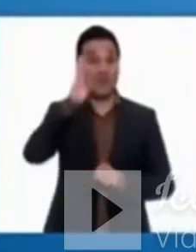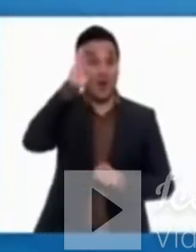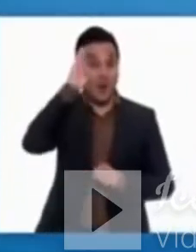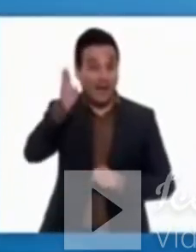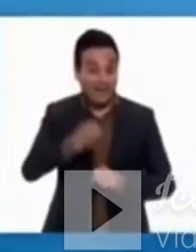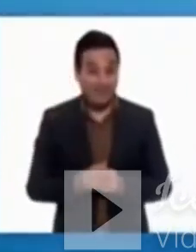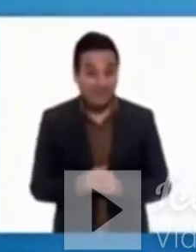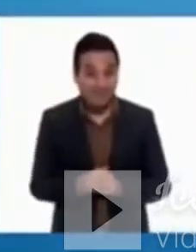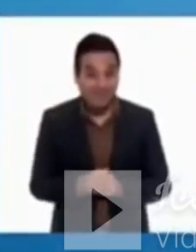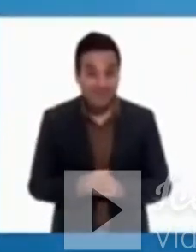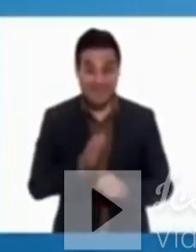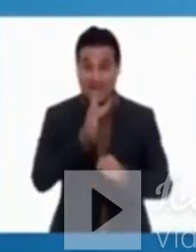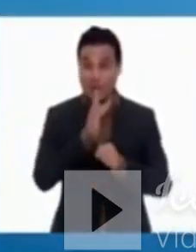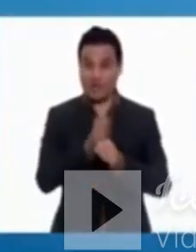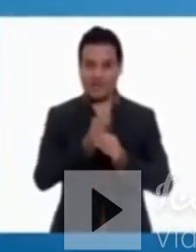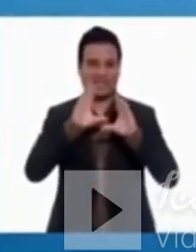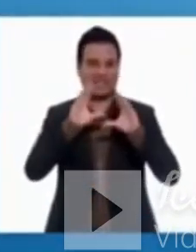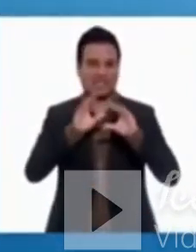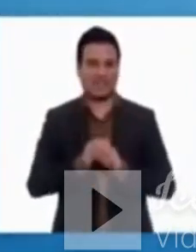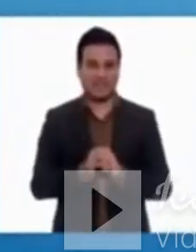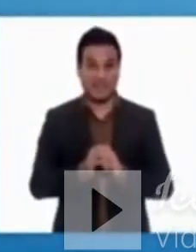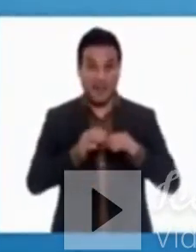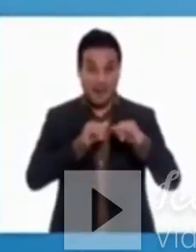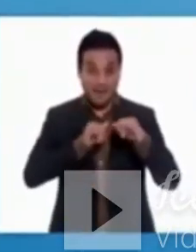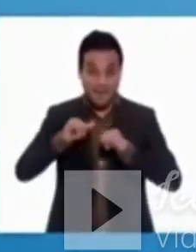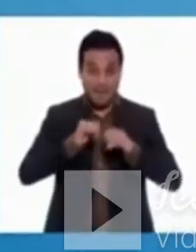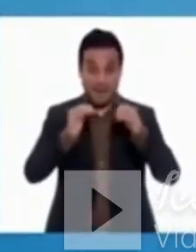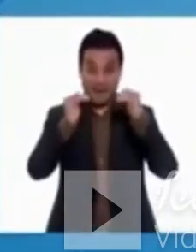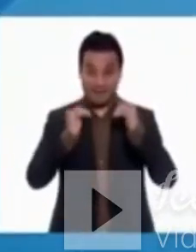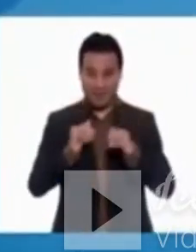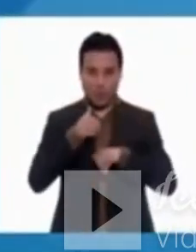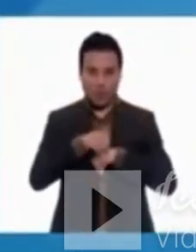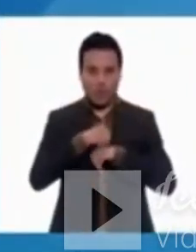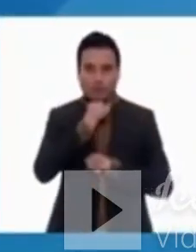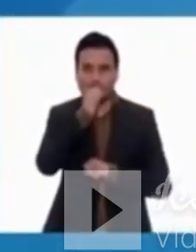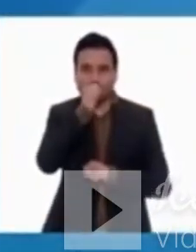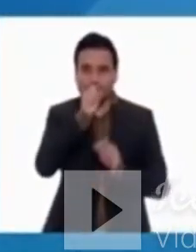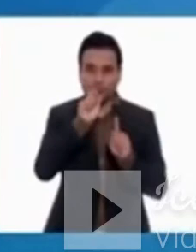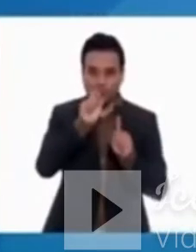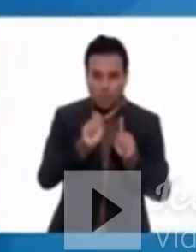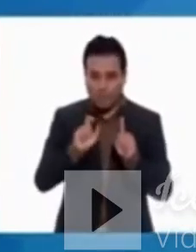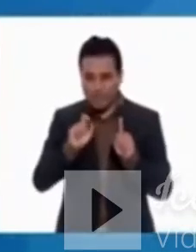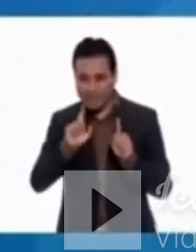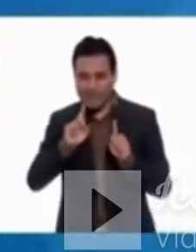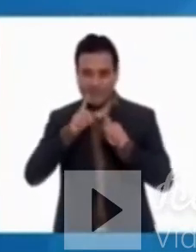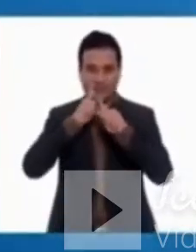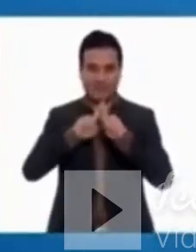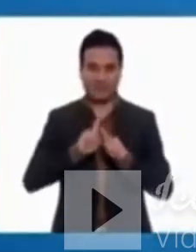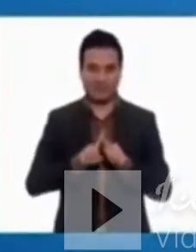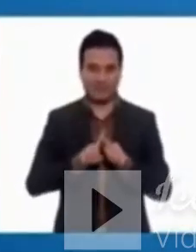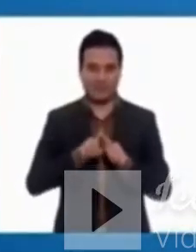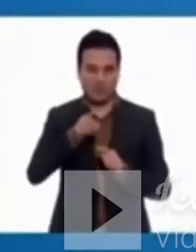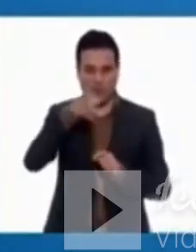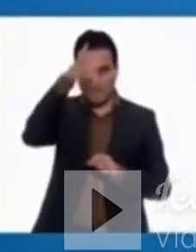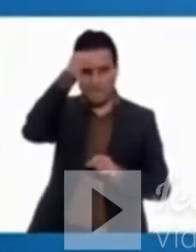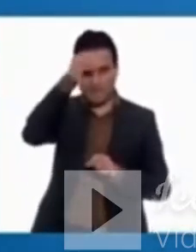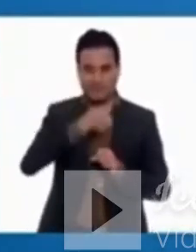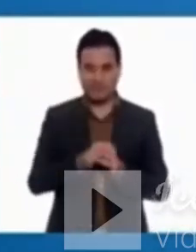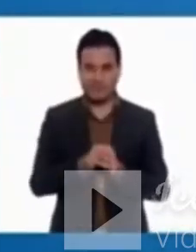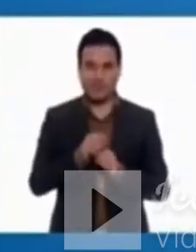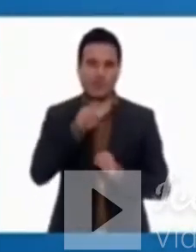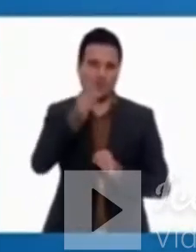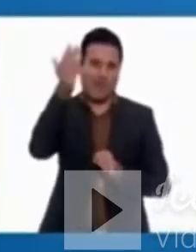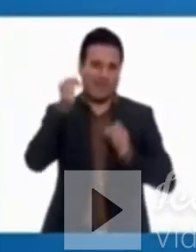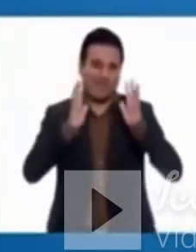Vamos a descubrir cómo funcionan las escalas en los mapas, ¿de acuerdo? Más de una vez en un mapa seguro que has visto una figura